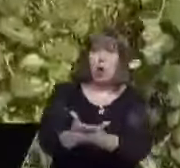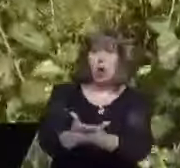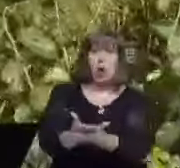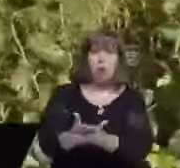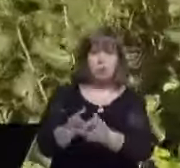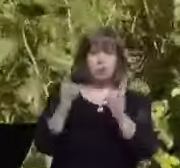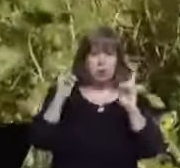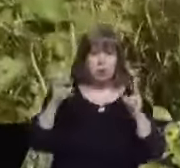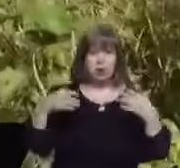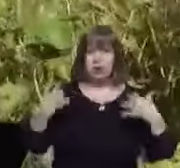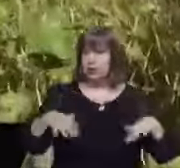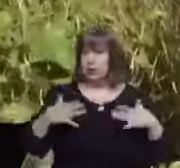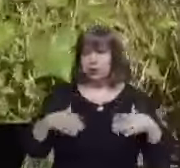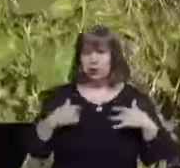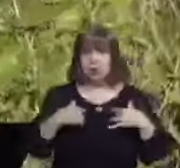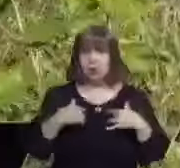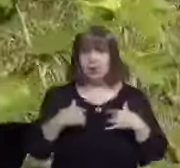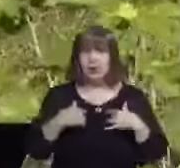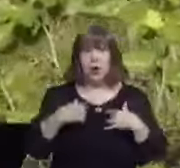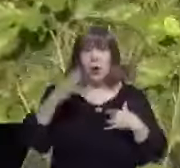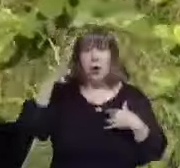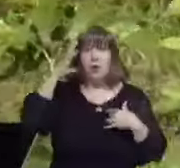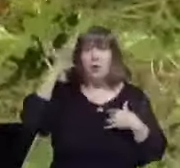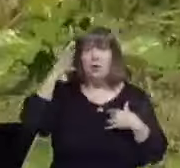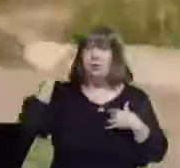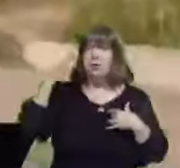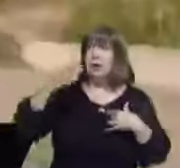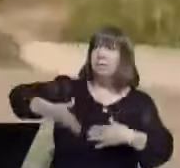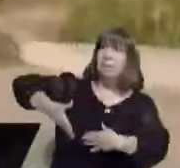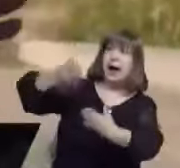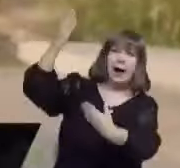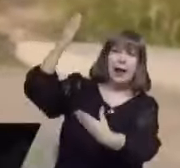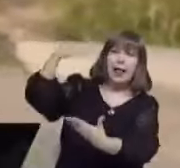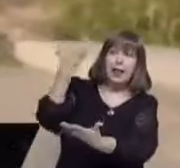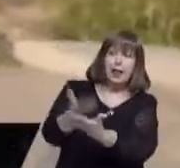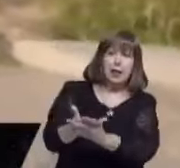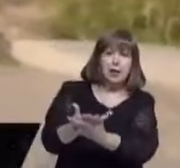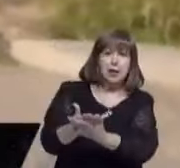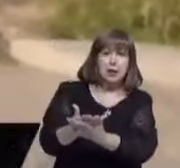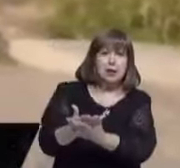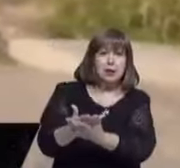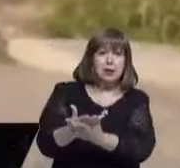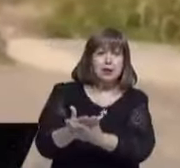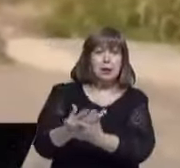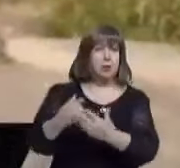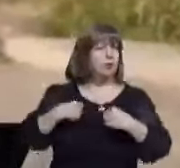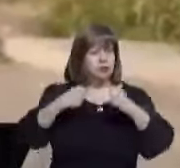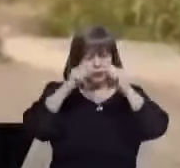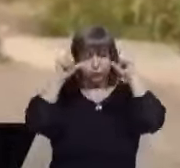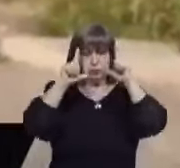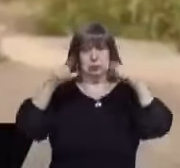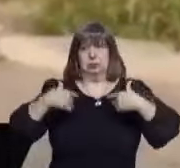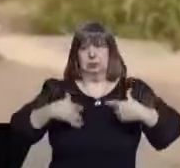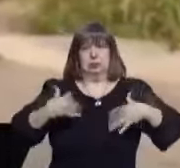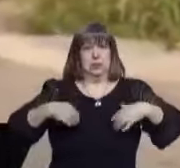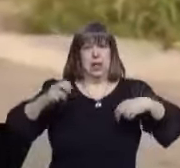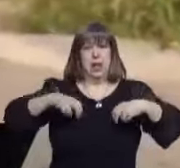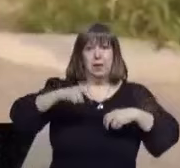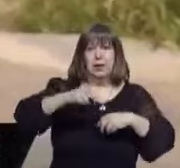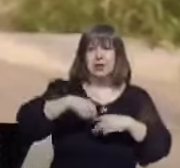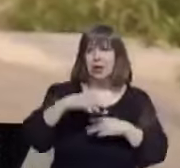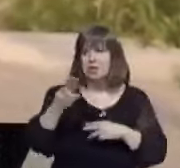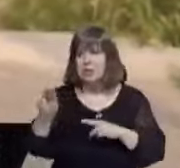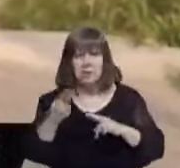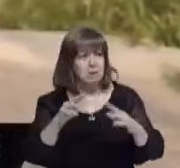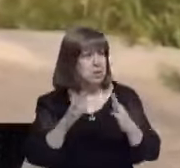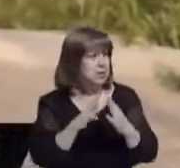digo, se me cayó el comedor y sentí el arrastrón y ahí me levanté. Primero miré adentro